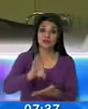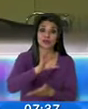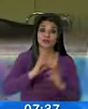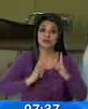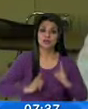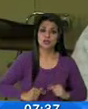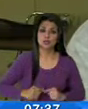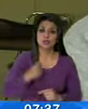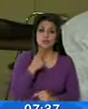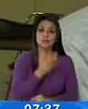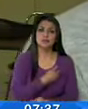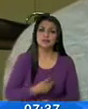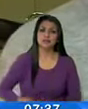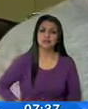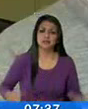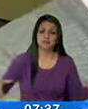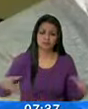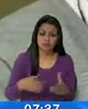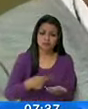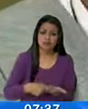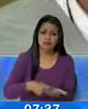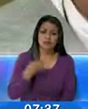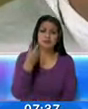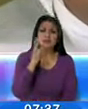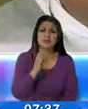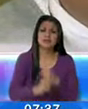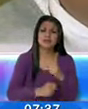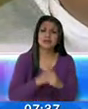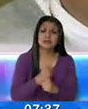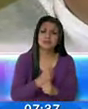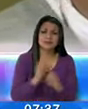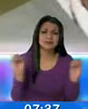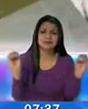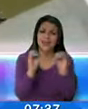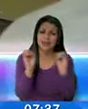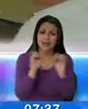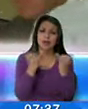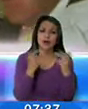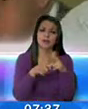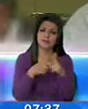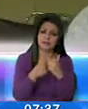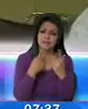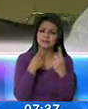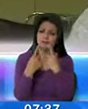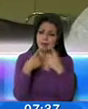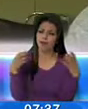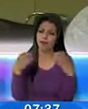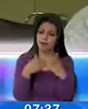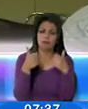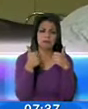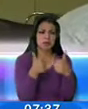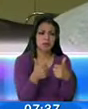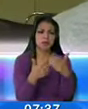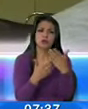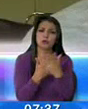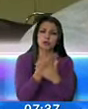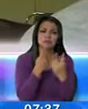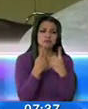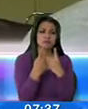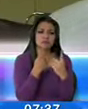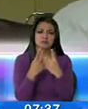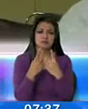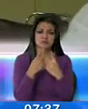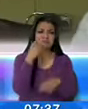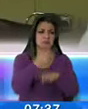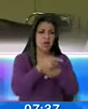reunimos con un presidente a los 16 años. Entramos a un diálogo franco, un diálogo abierto, un diálogo en el que no existieron